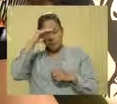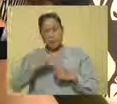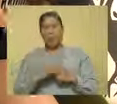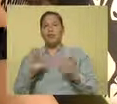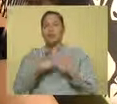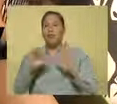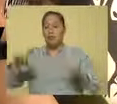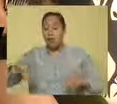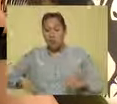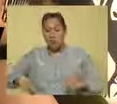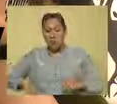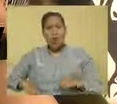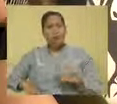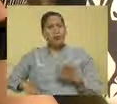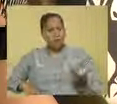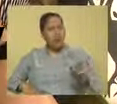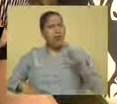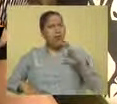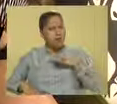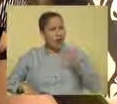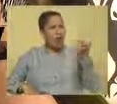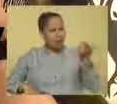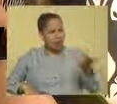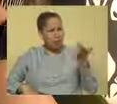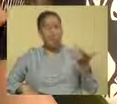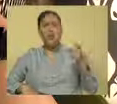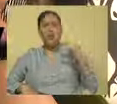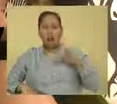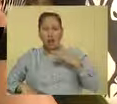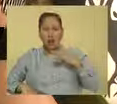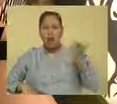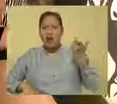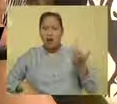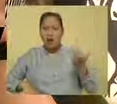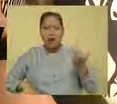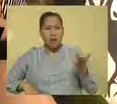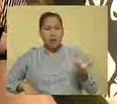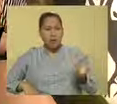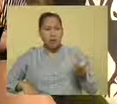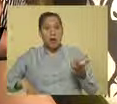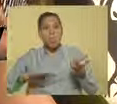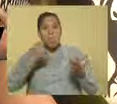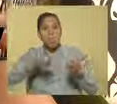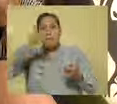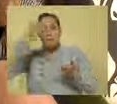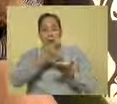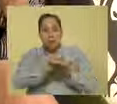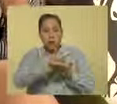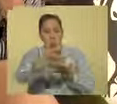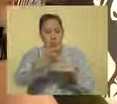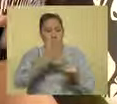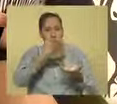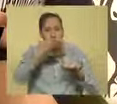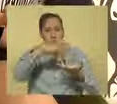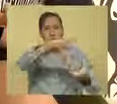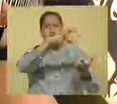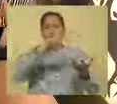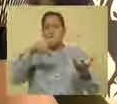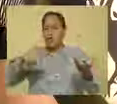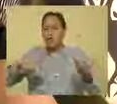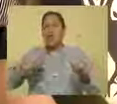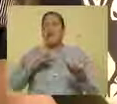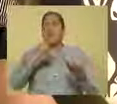el gobierno cuenta con todos los recursos, con el presupuesto más alto en su historia, ¿por qué la economía sigue